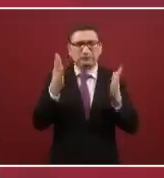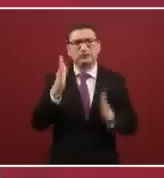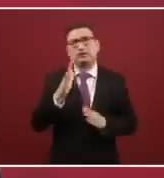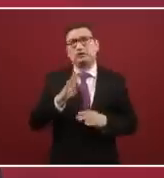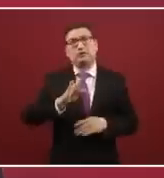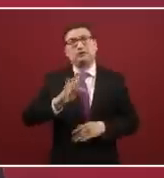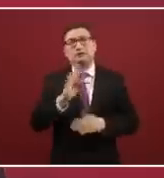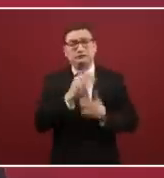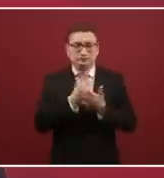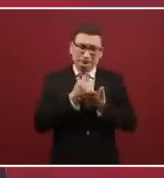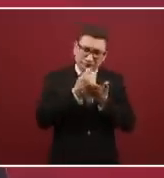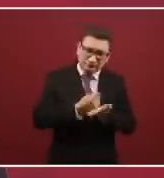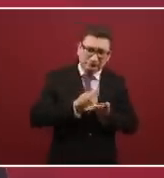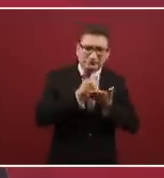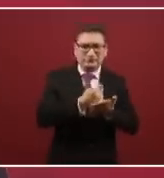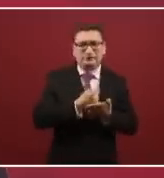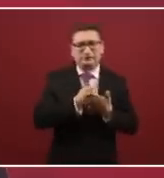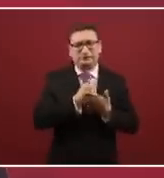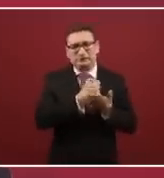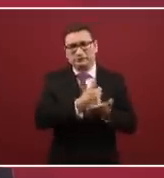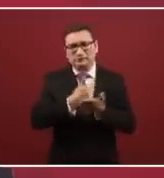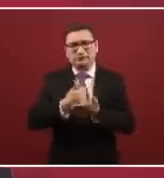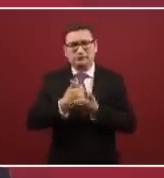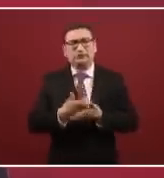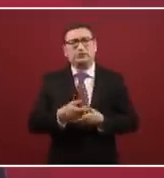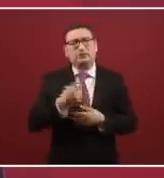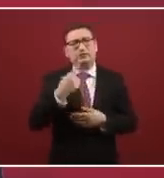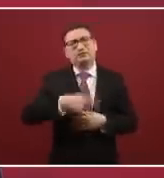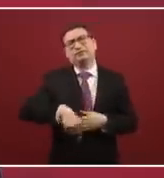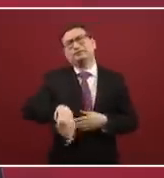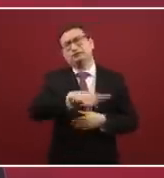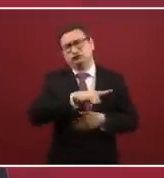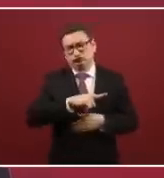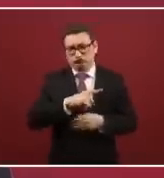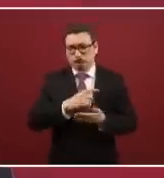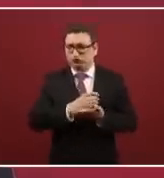sesiones de terapia para curar